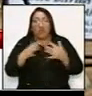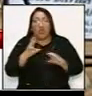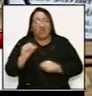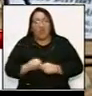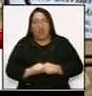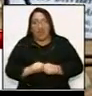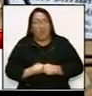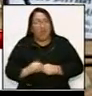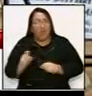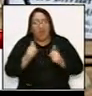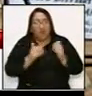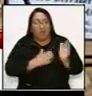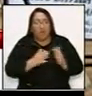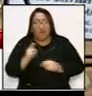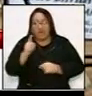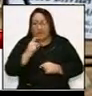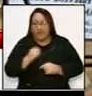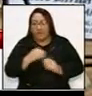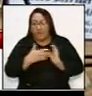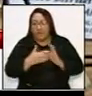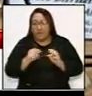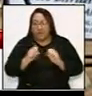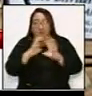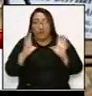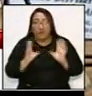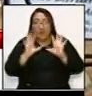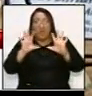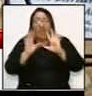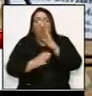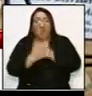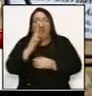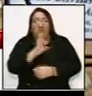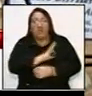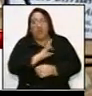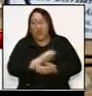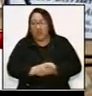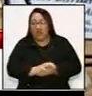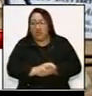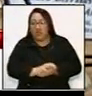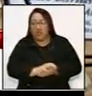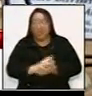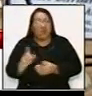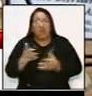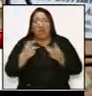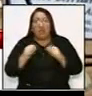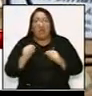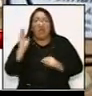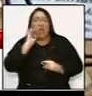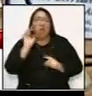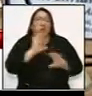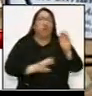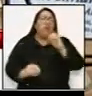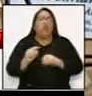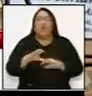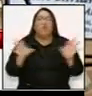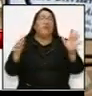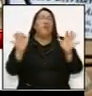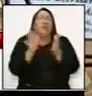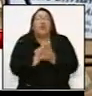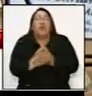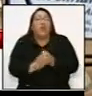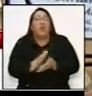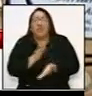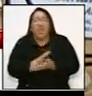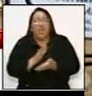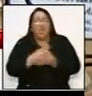irregular. Sabiendo además que el señor se presentaba ese mismo día, a las 10 de la mañana en la fiscalía. O sea que tampoco tratemos de ponernos acá en la situación de mariposa diciendo